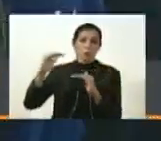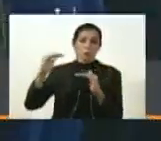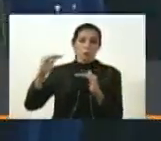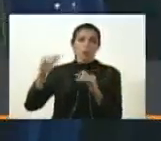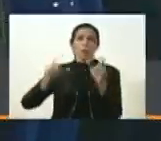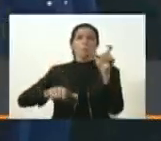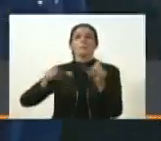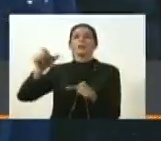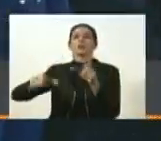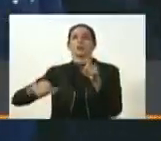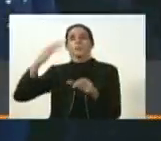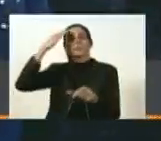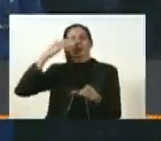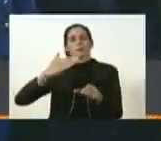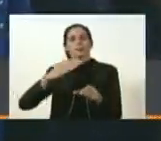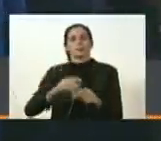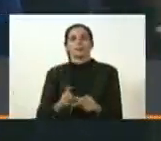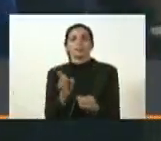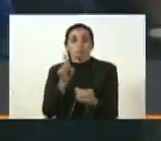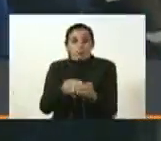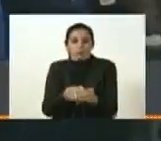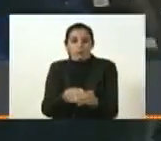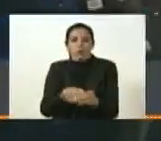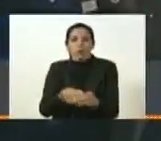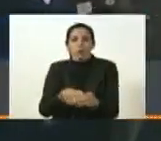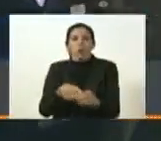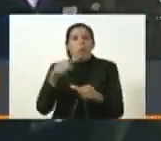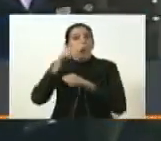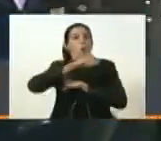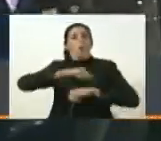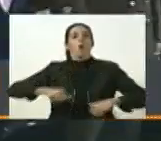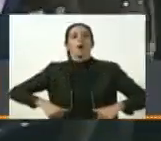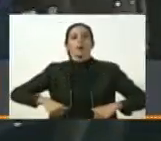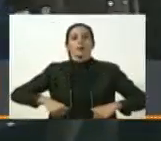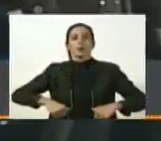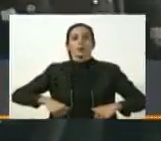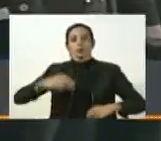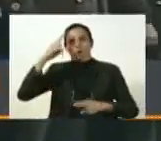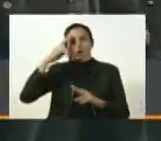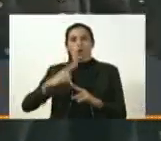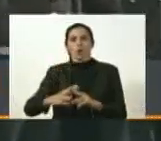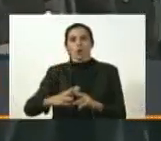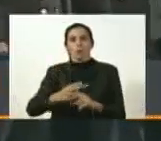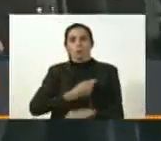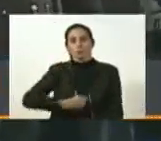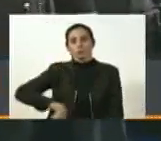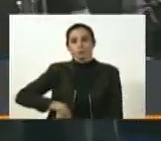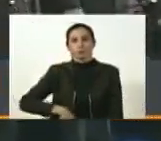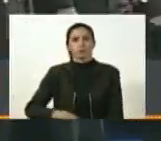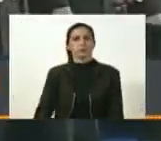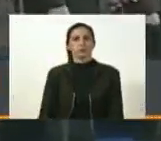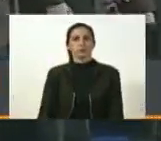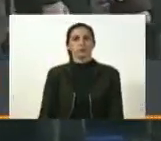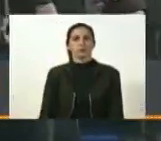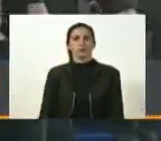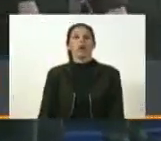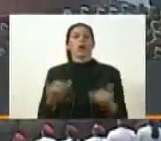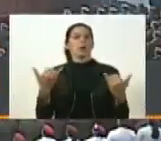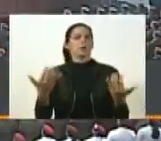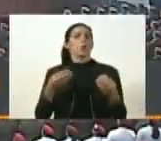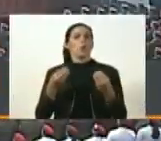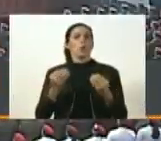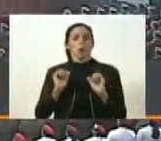personal militar adscrito a la Guardia de Honor Presidencial. Acto que se regirá de acuerdo al